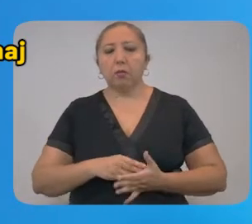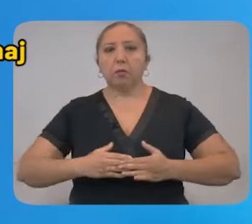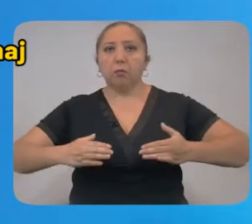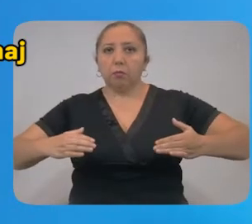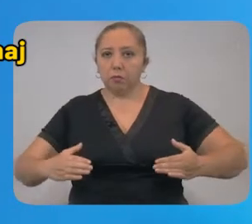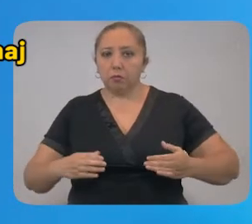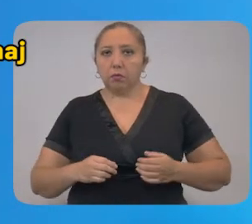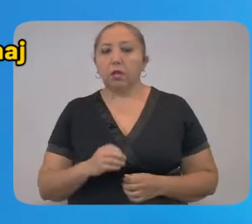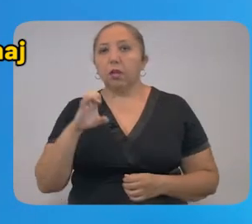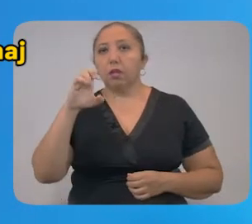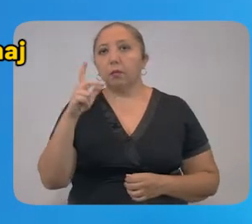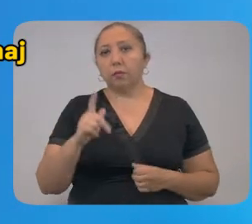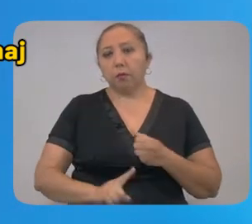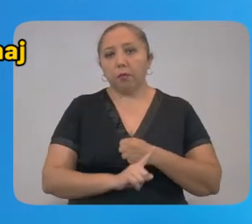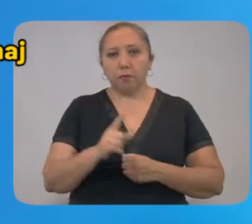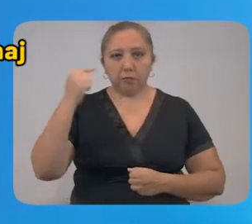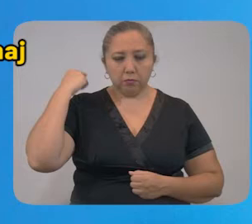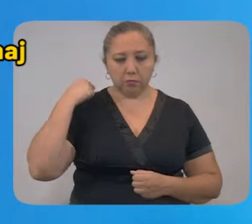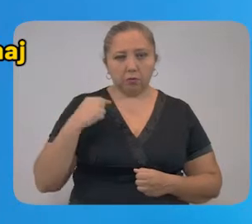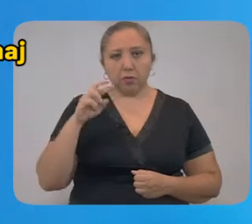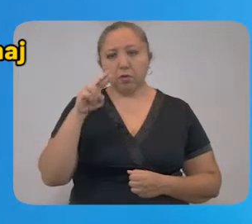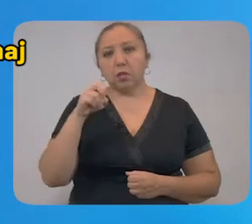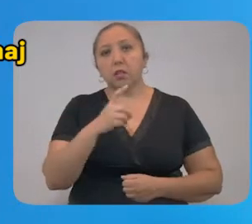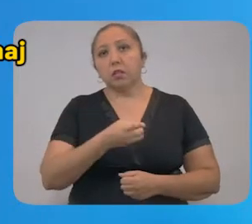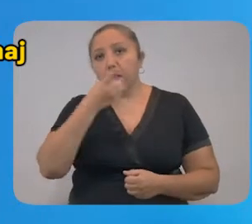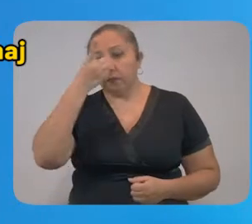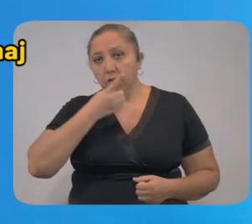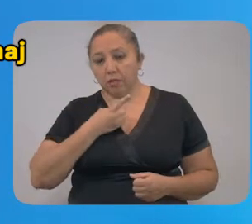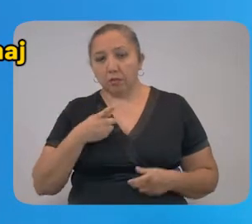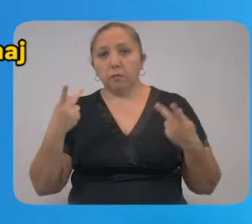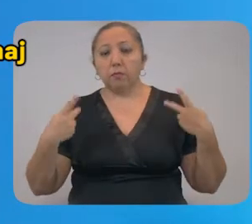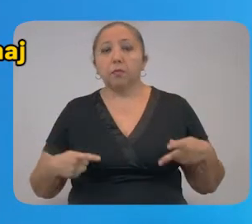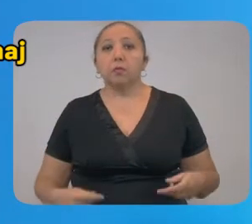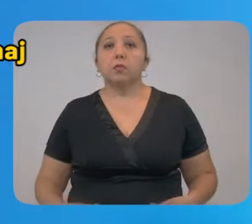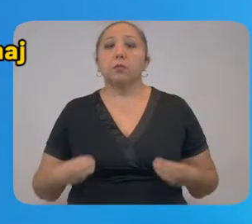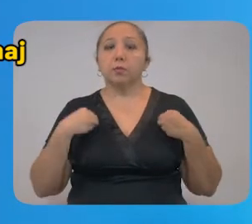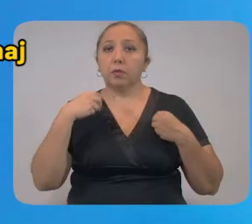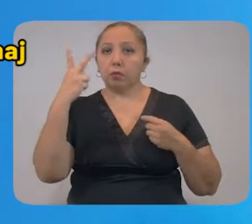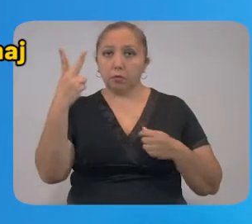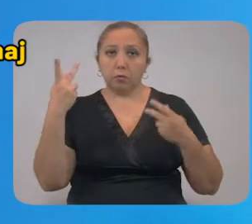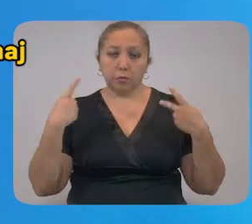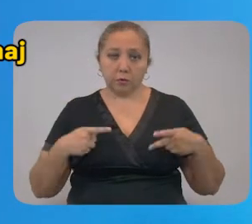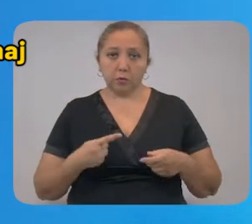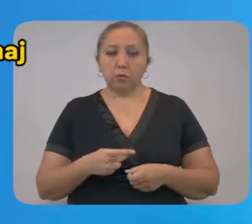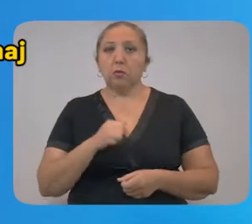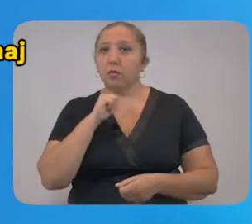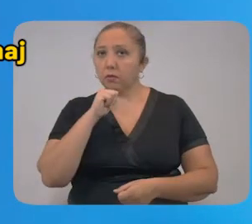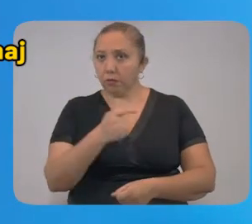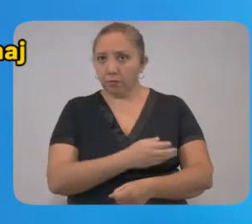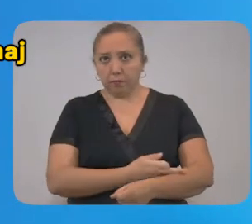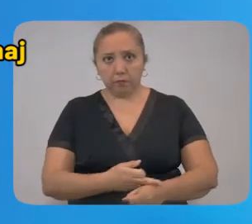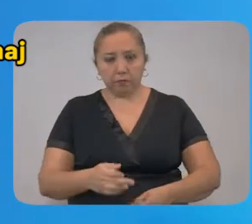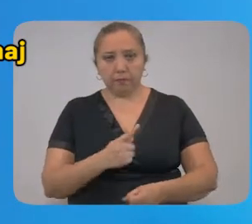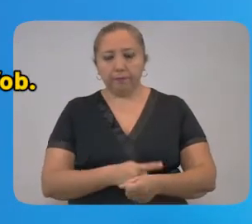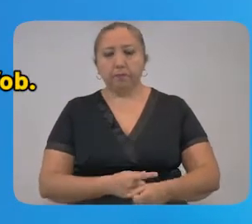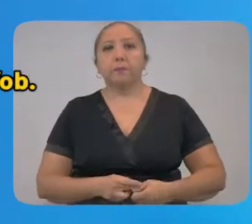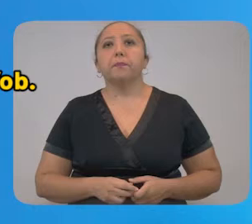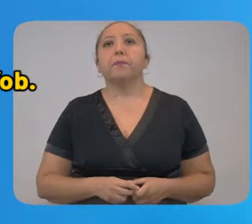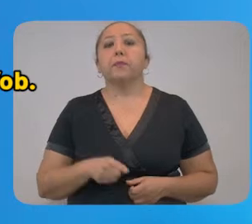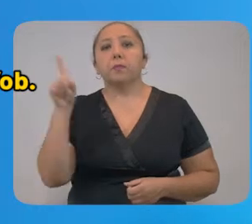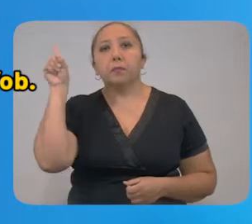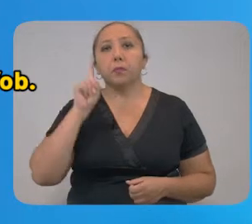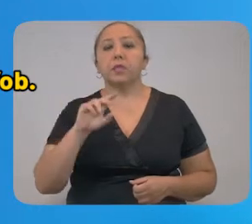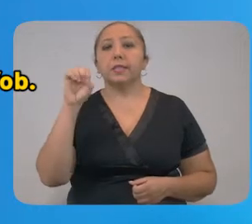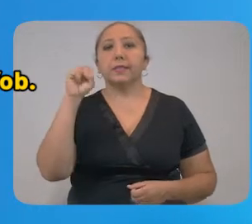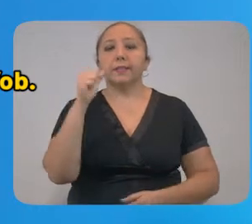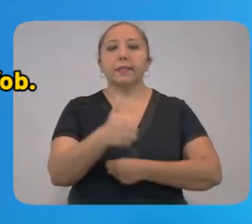obesidad, EPOC, insuficiencia renal crónica y diabetes. La paciente convivía con 2 personas, las cuales se reportan sin síntomas. Mujer